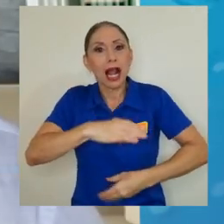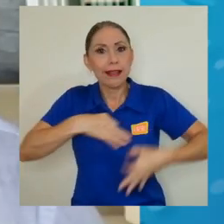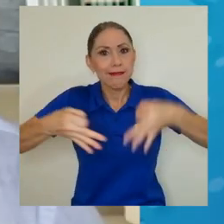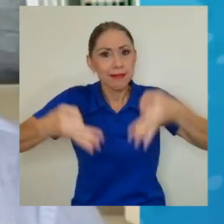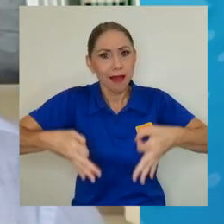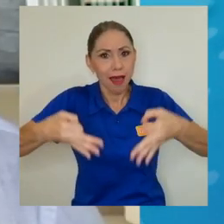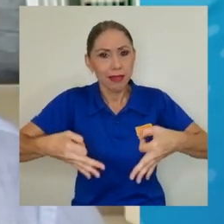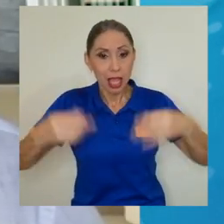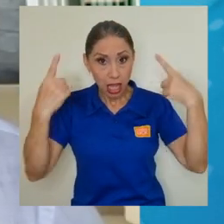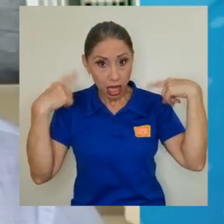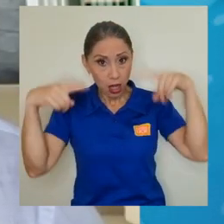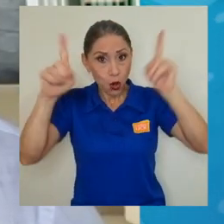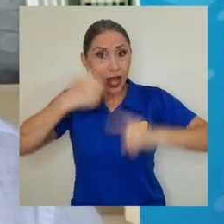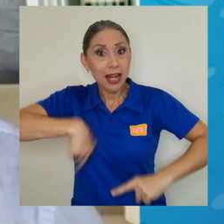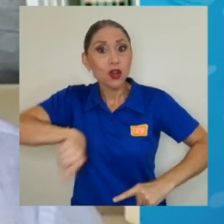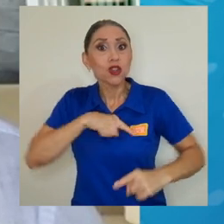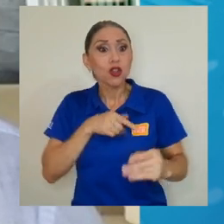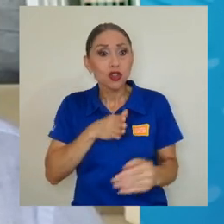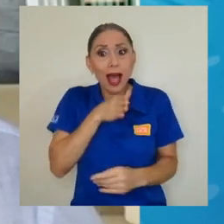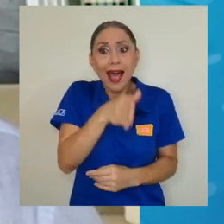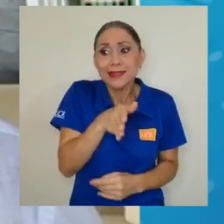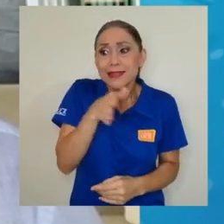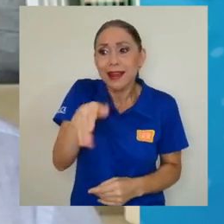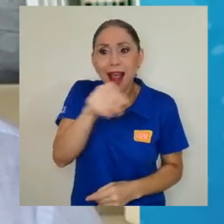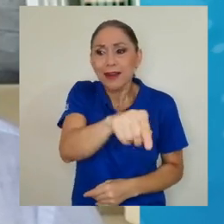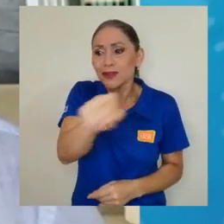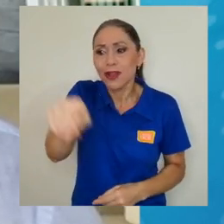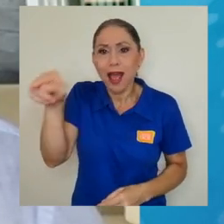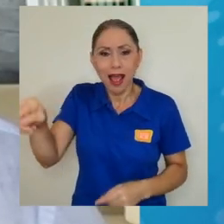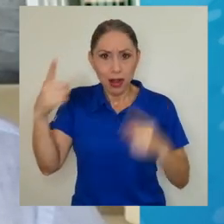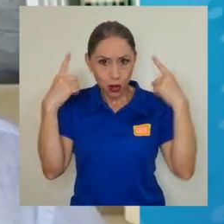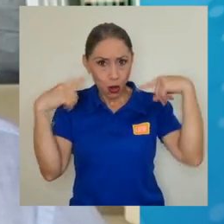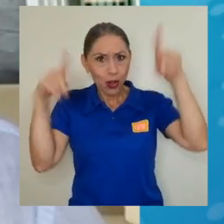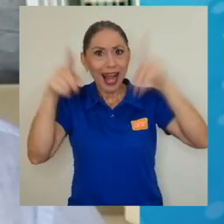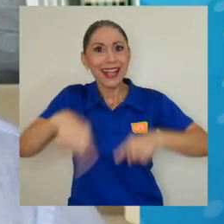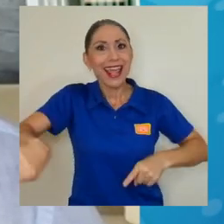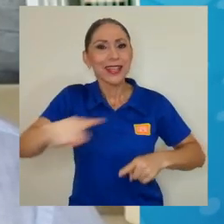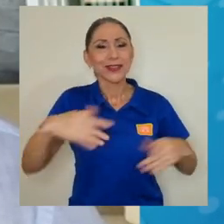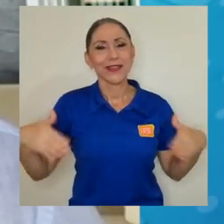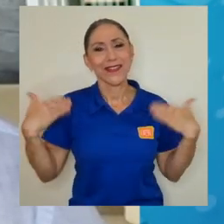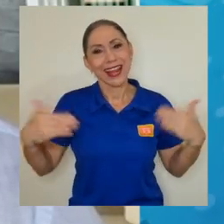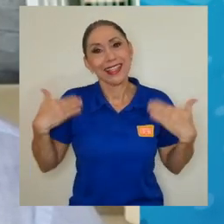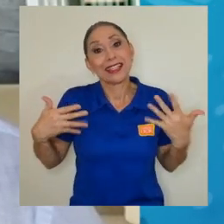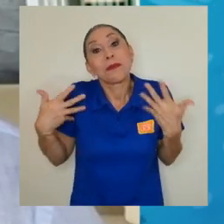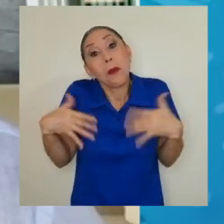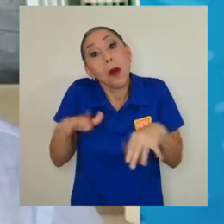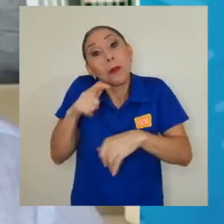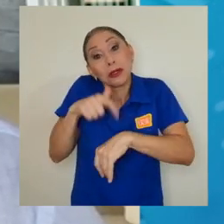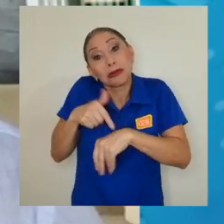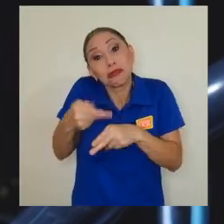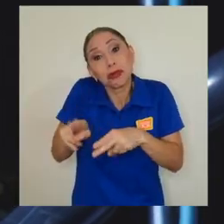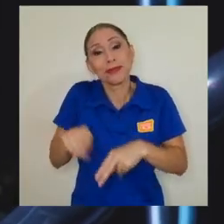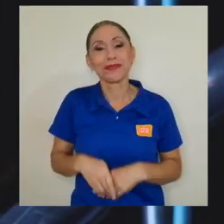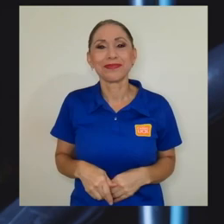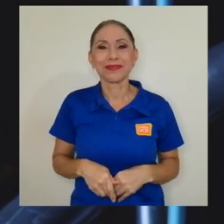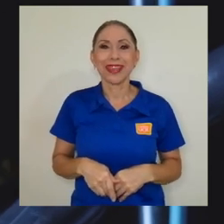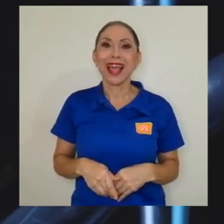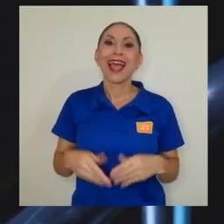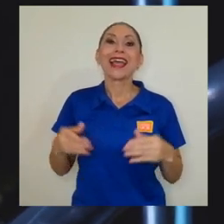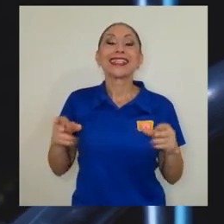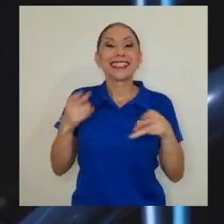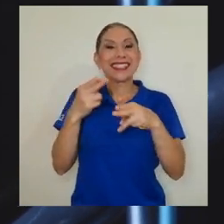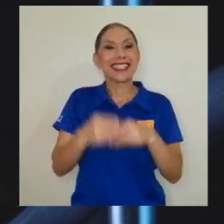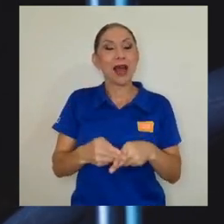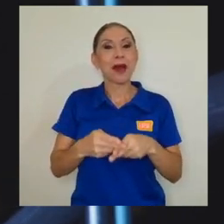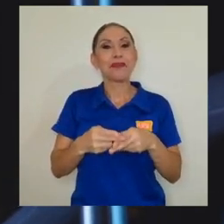que acercarnos a esas poblaciones y lograr que ellos estuviesen felices, por lo menos en esos ratitos. Caravanas de